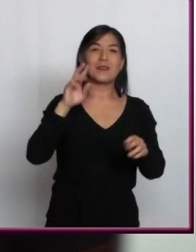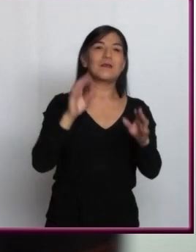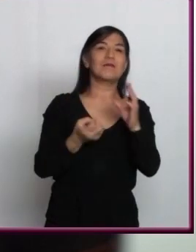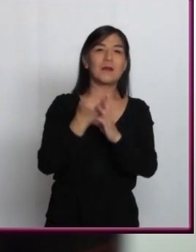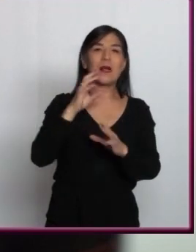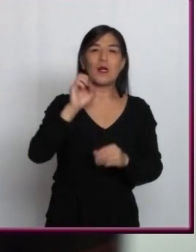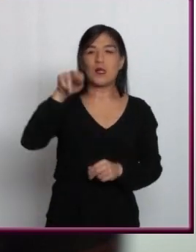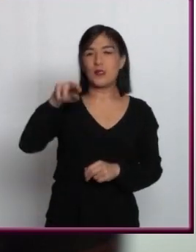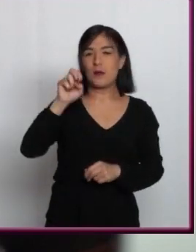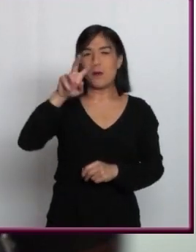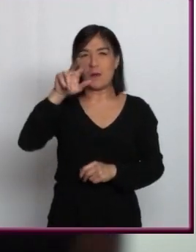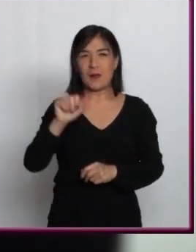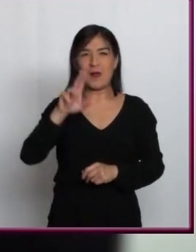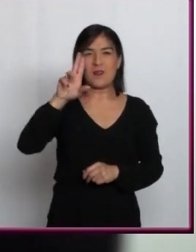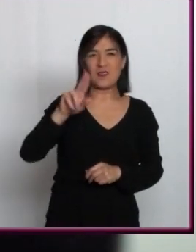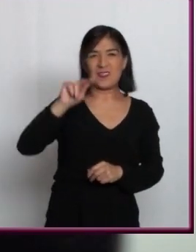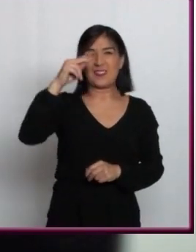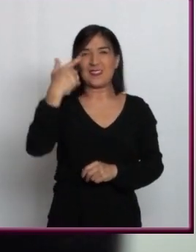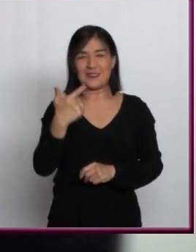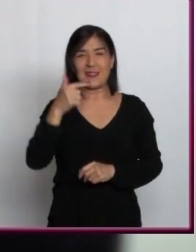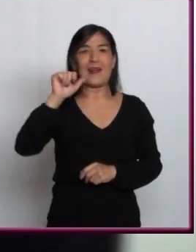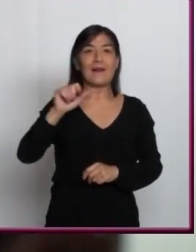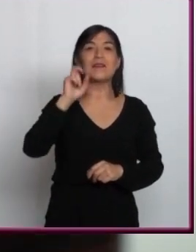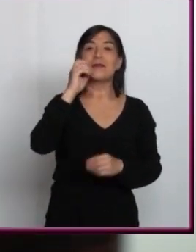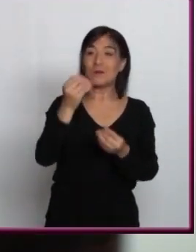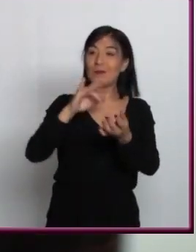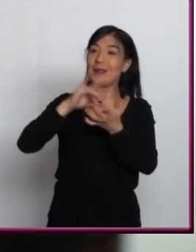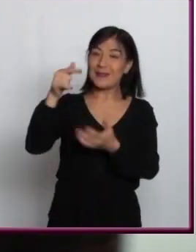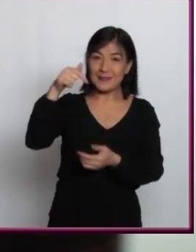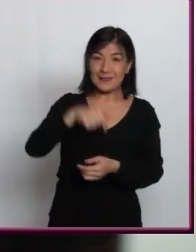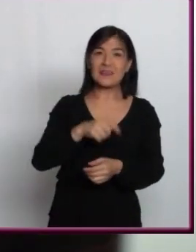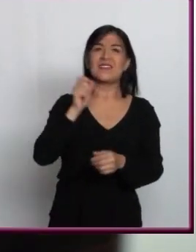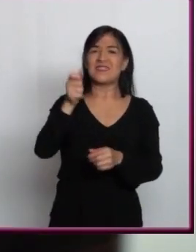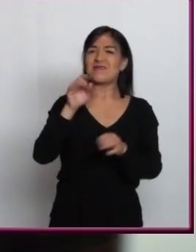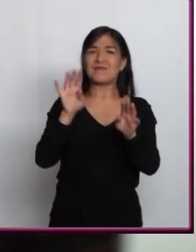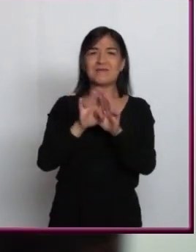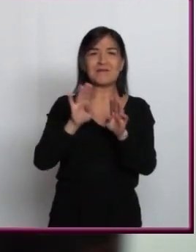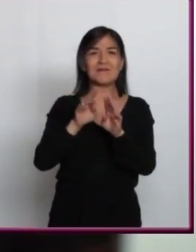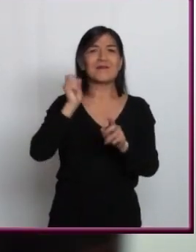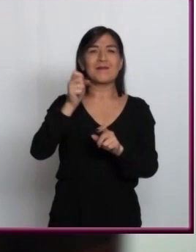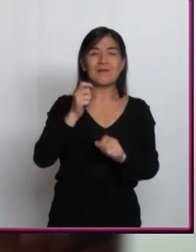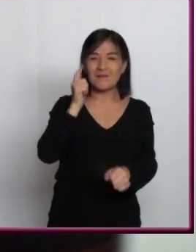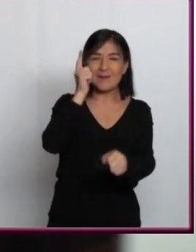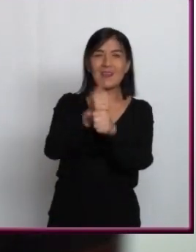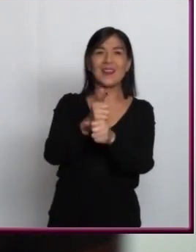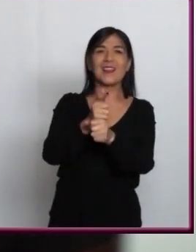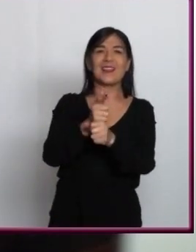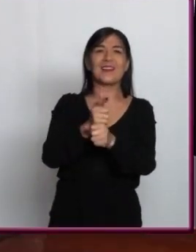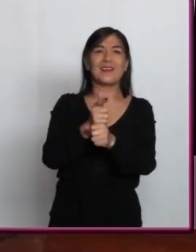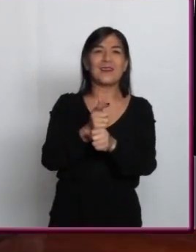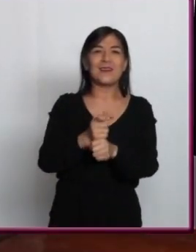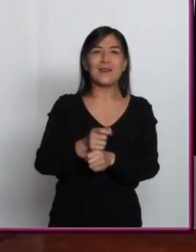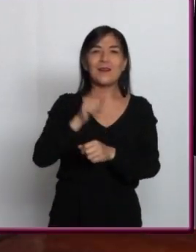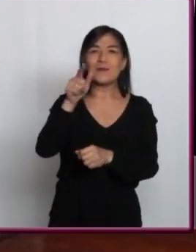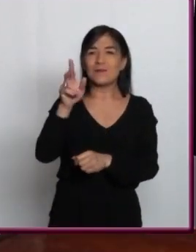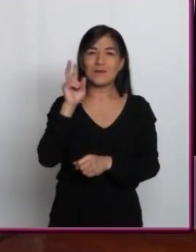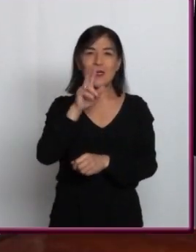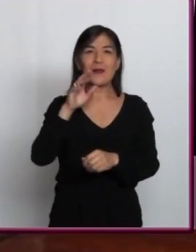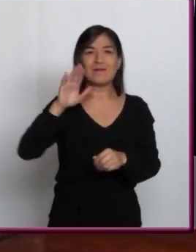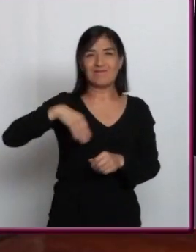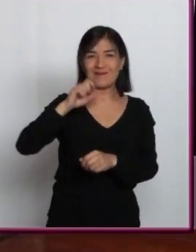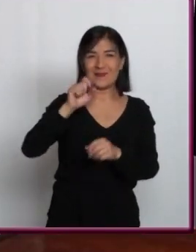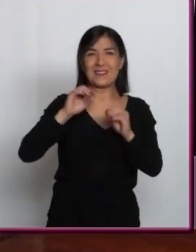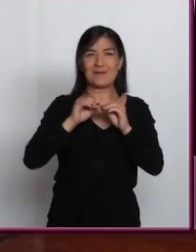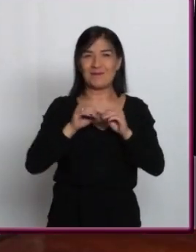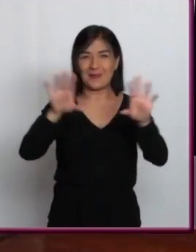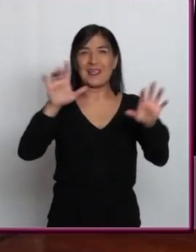1987A. Y muchas gracias por estar aquí, doctor. ¿Qué implicaciones tiene este descubrimiento, de esto que acaban de publicar acerca